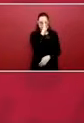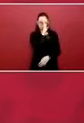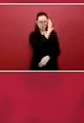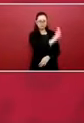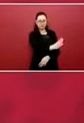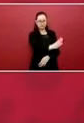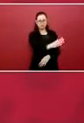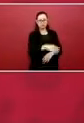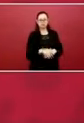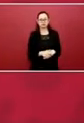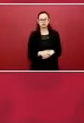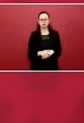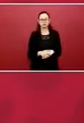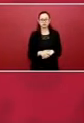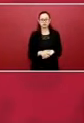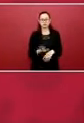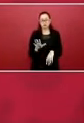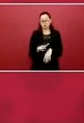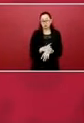a hacer rendir